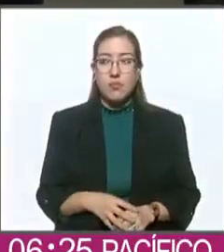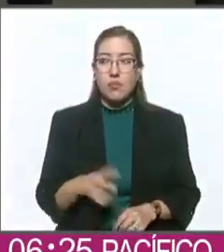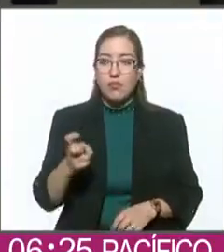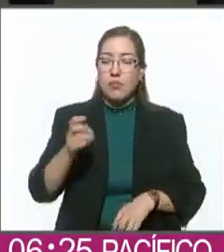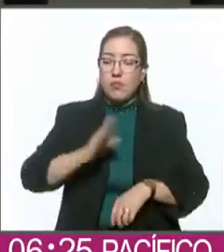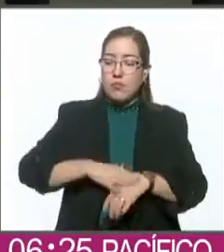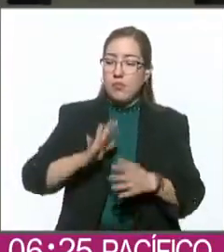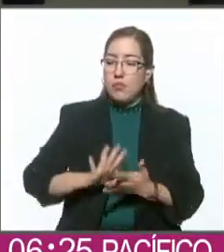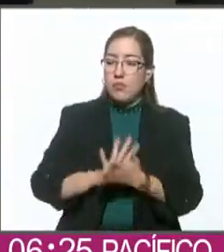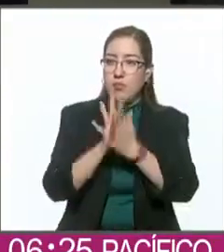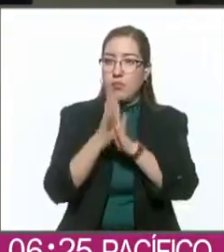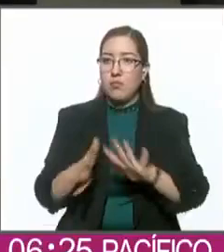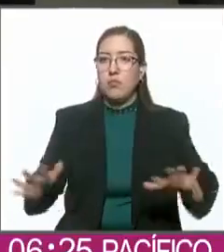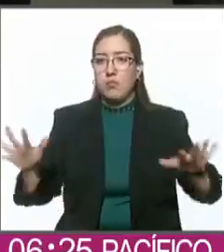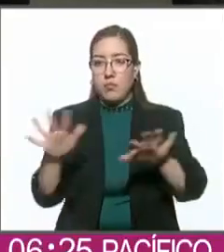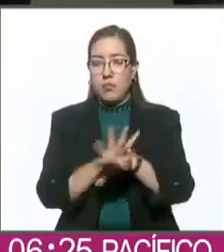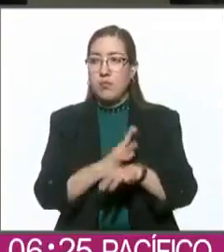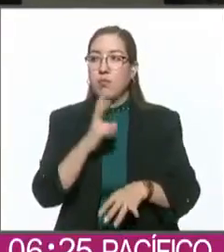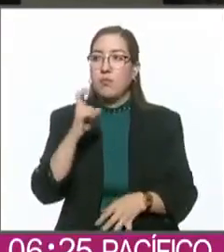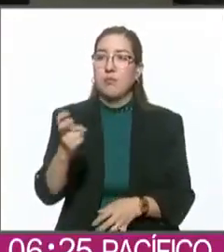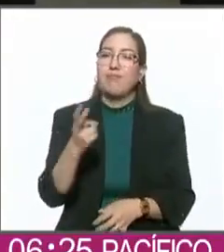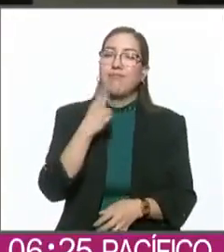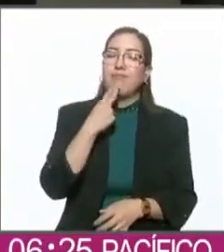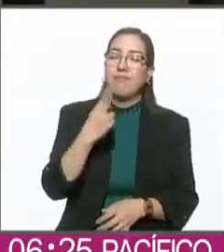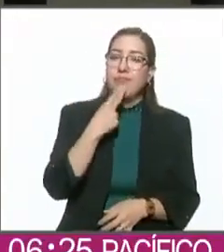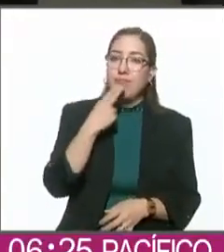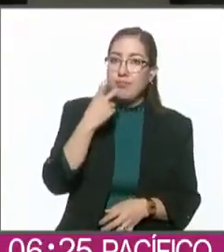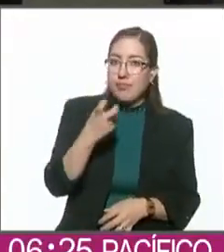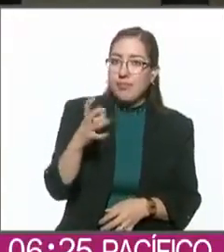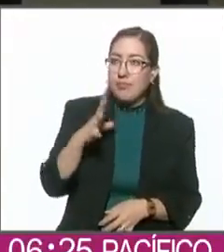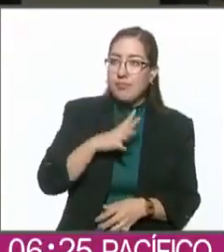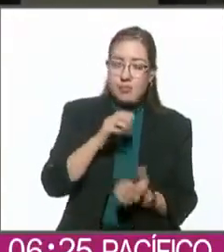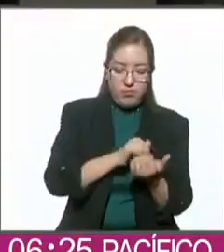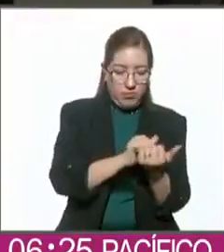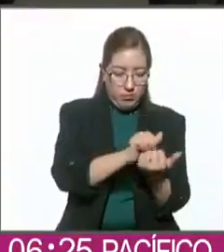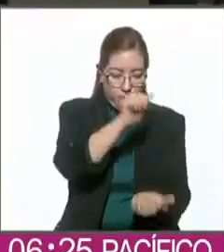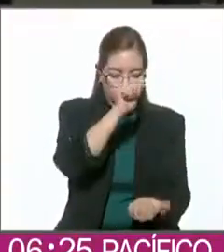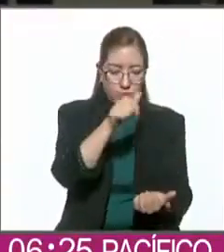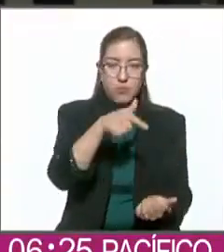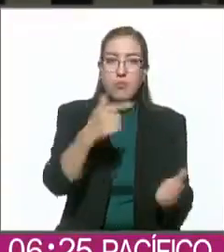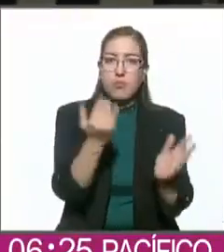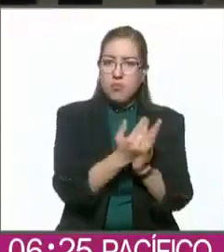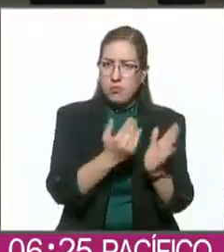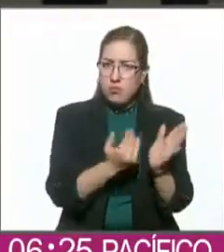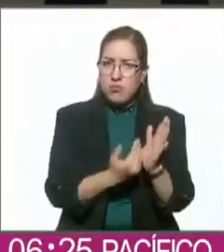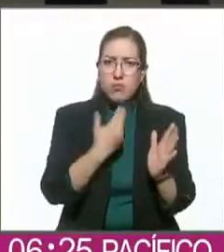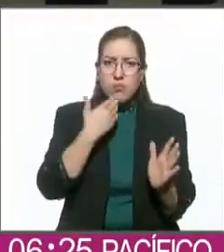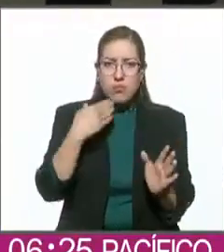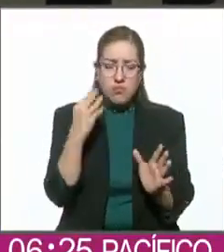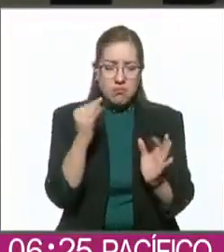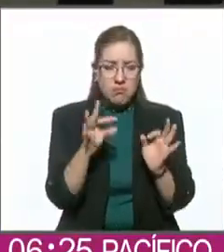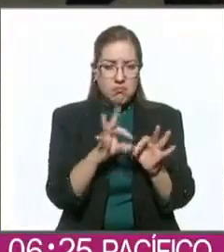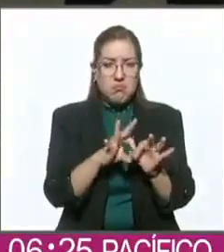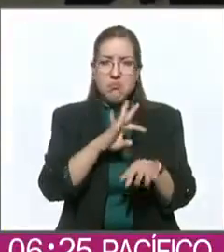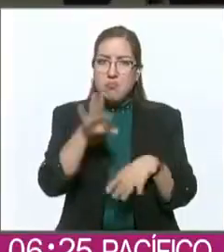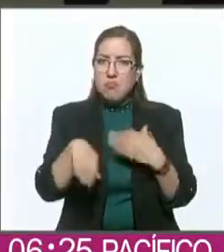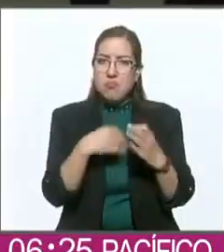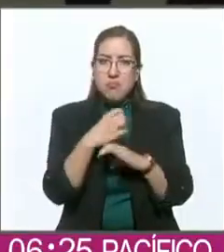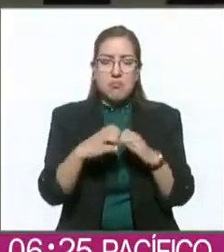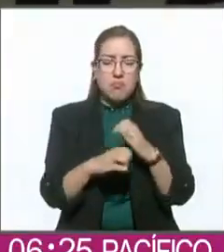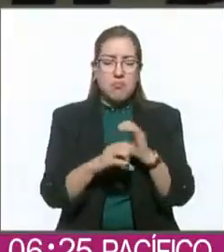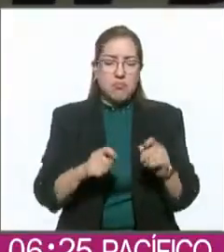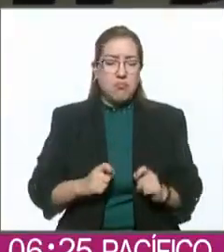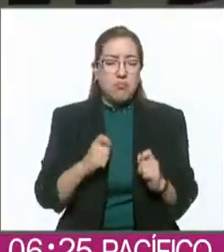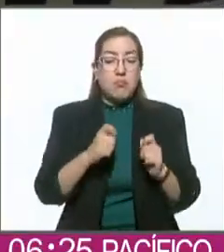la transformación, ha utilizado constitucionalmente las facultades que se le han otorgado